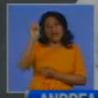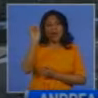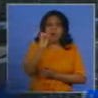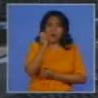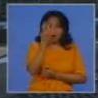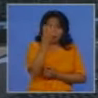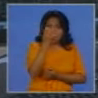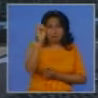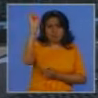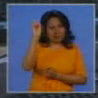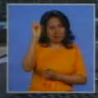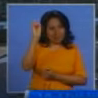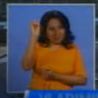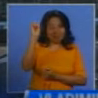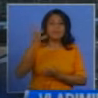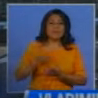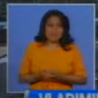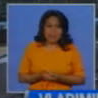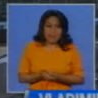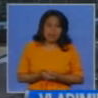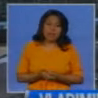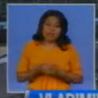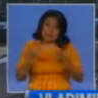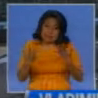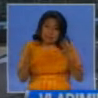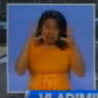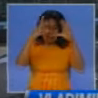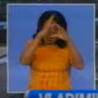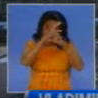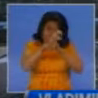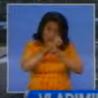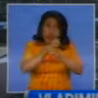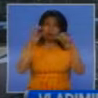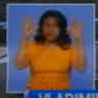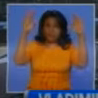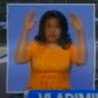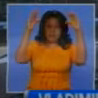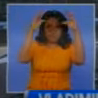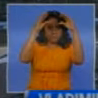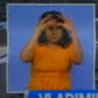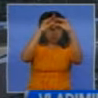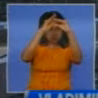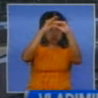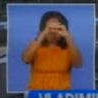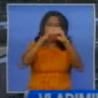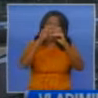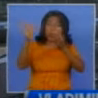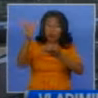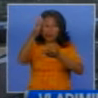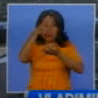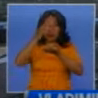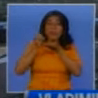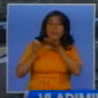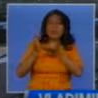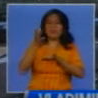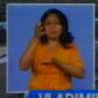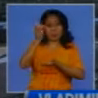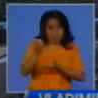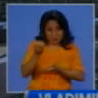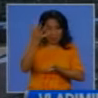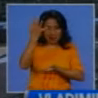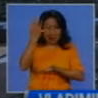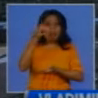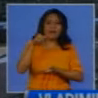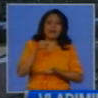centígrados. Para horas de la noche se prevé un cielo nublado, no la presencia de lluvias, pero sí la presencia de niebla. Va a haber una reducción de